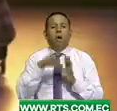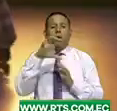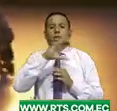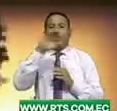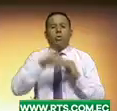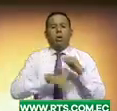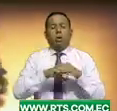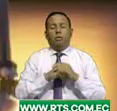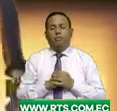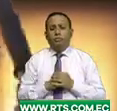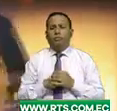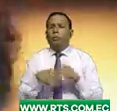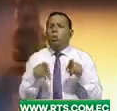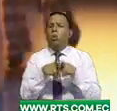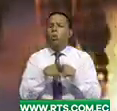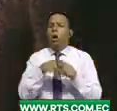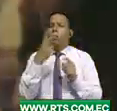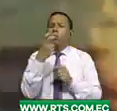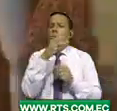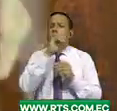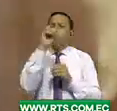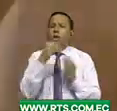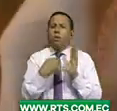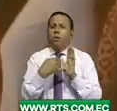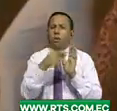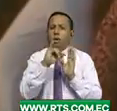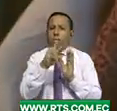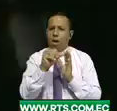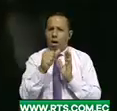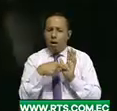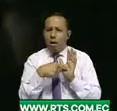15%. Como 12% del impuesto del valor agregado